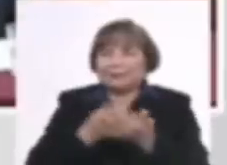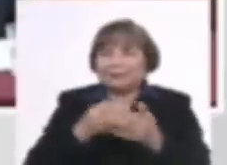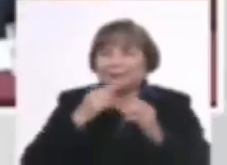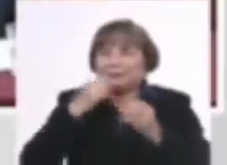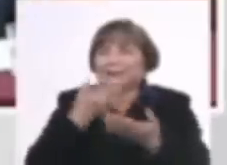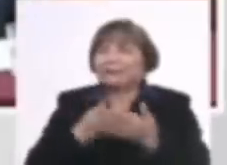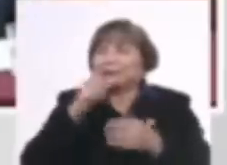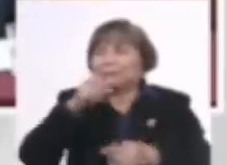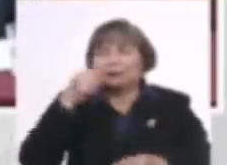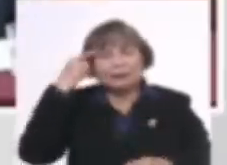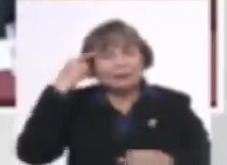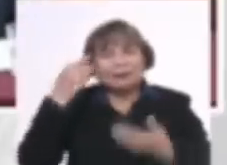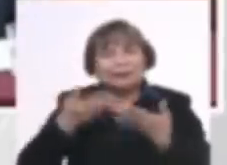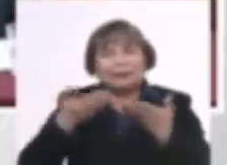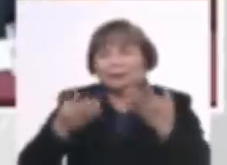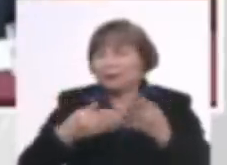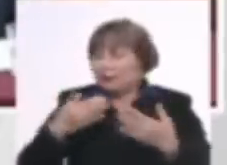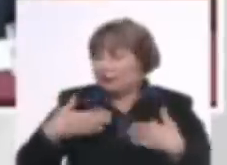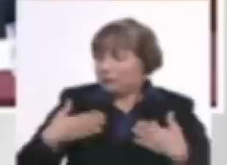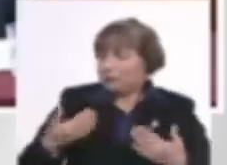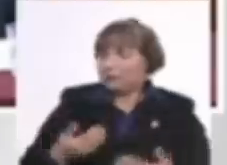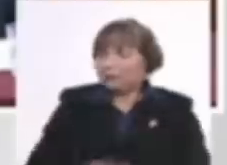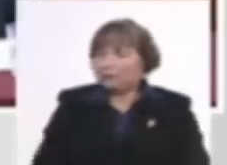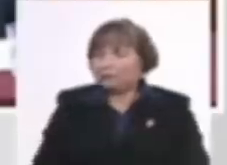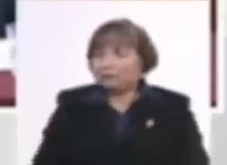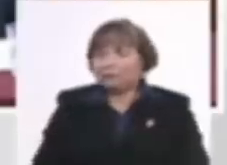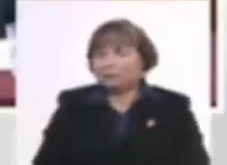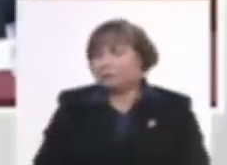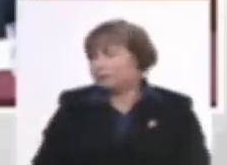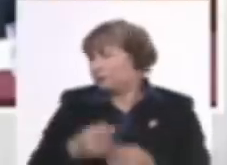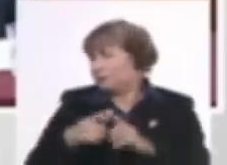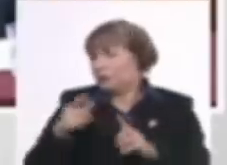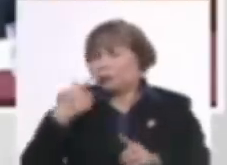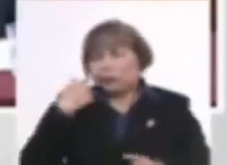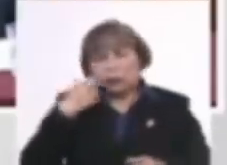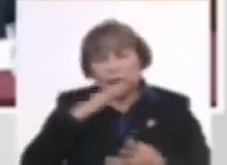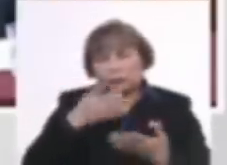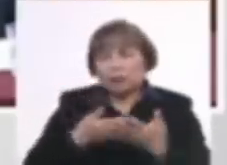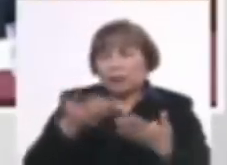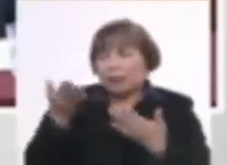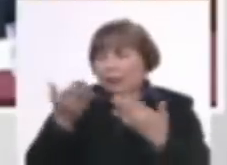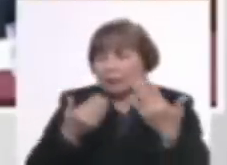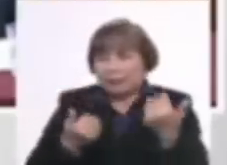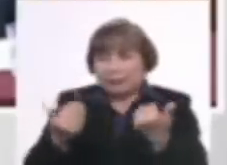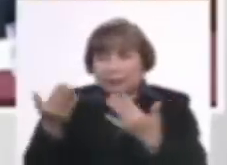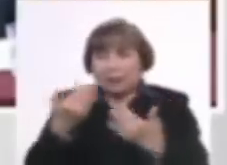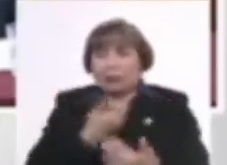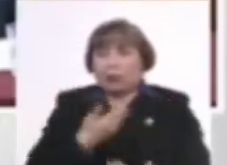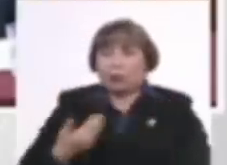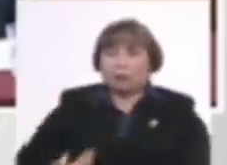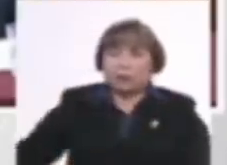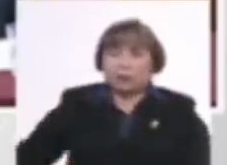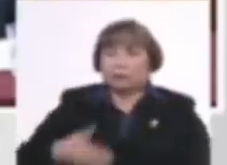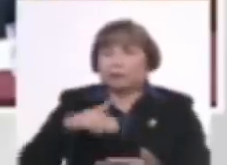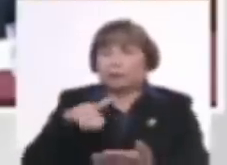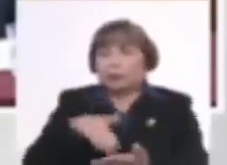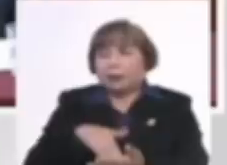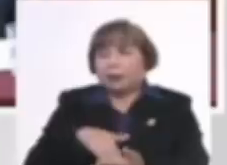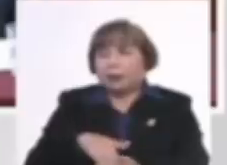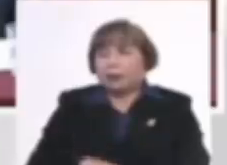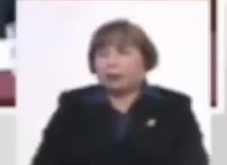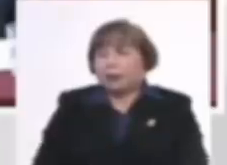con conocimiento, la felicito, pero todos conocemos que al llamar gobierno central nos